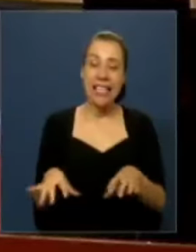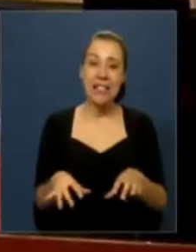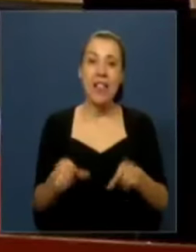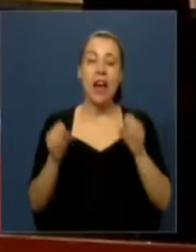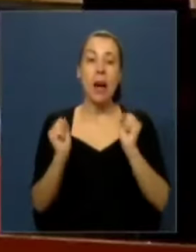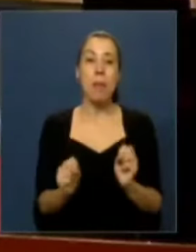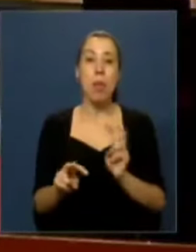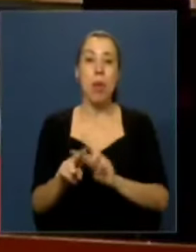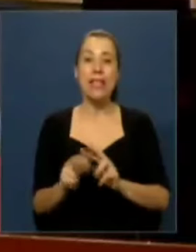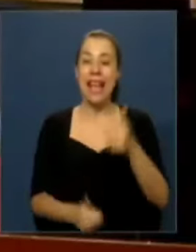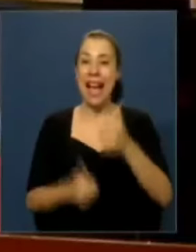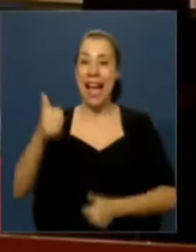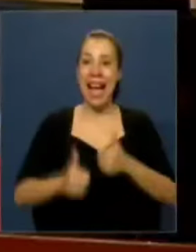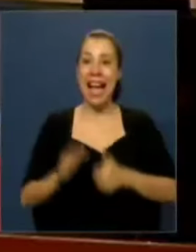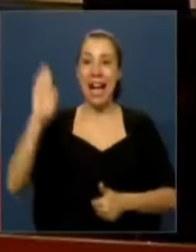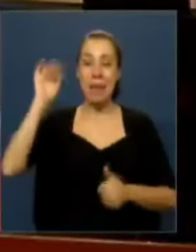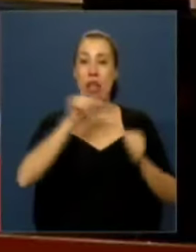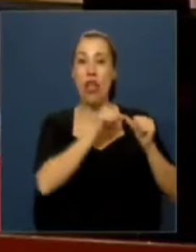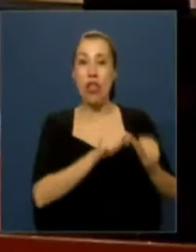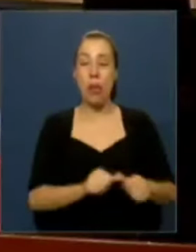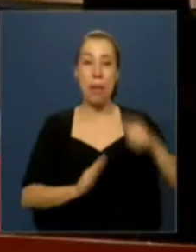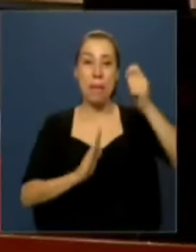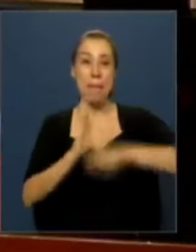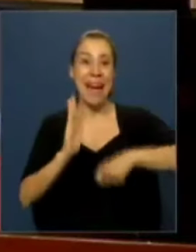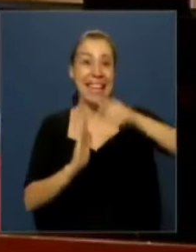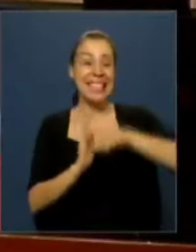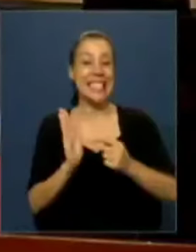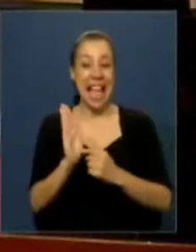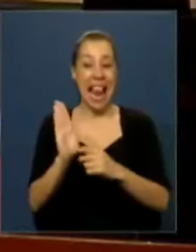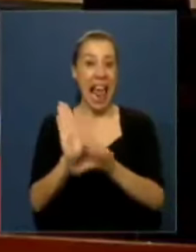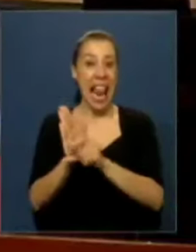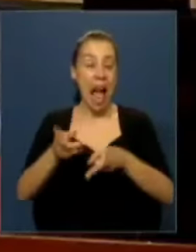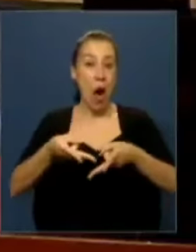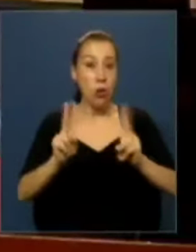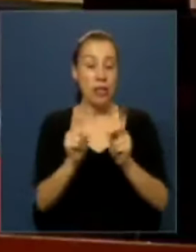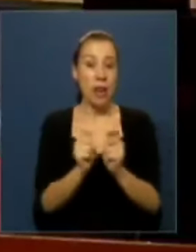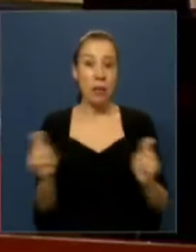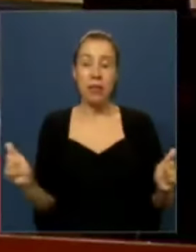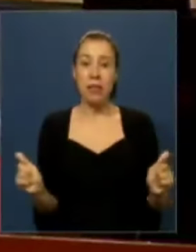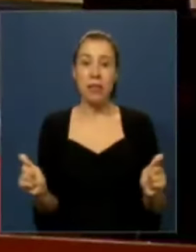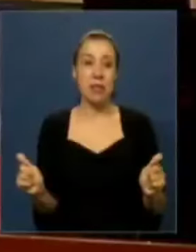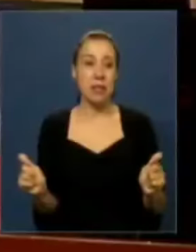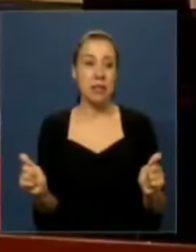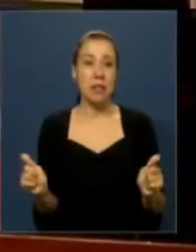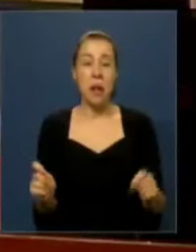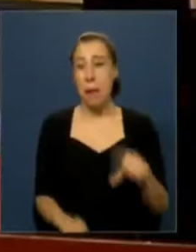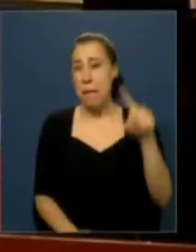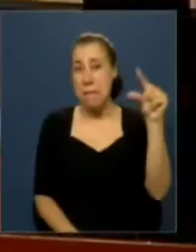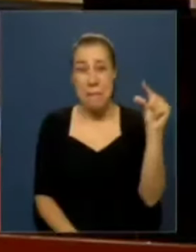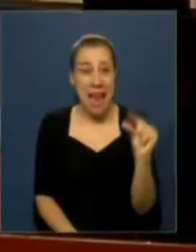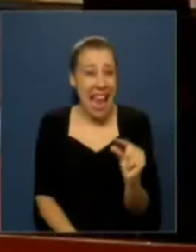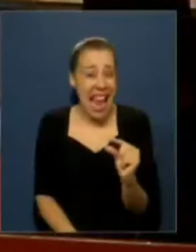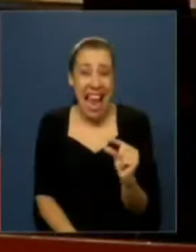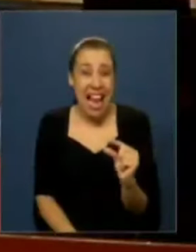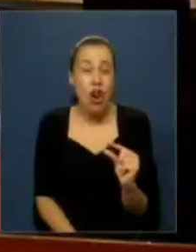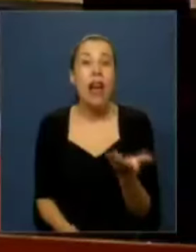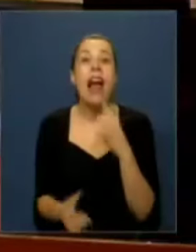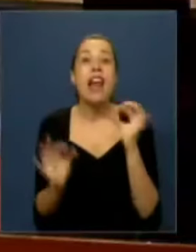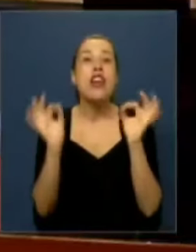podido realizar los candidatos durante los meses legales de campaña son infinitamente menos de lo